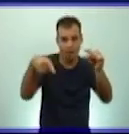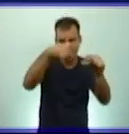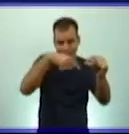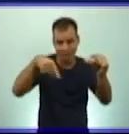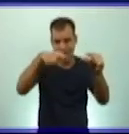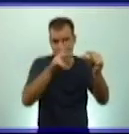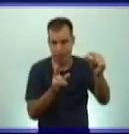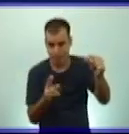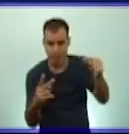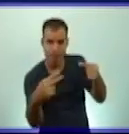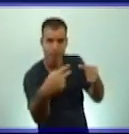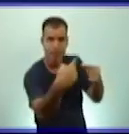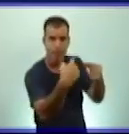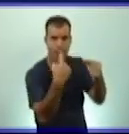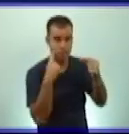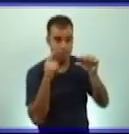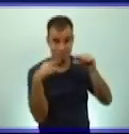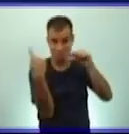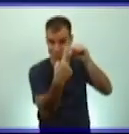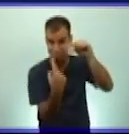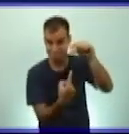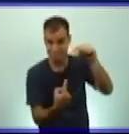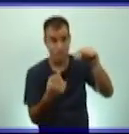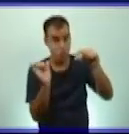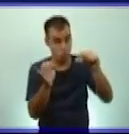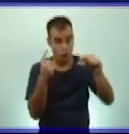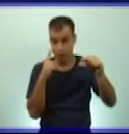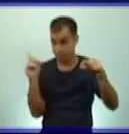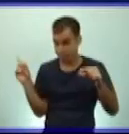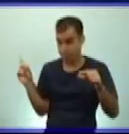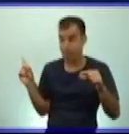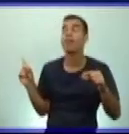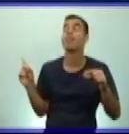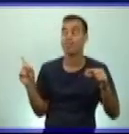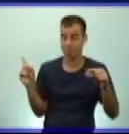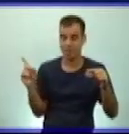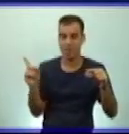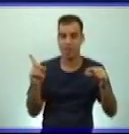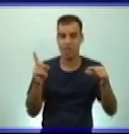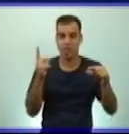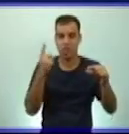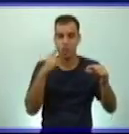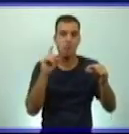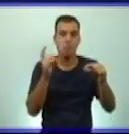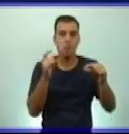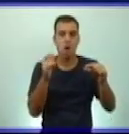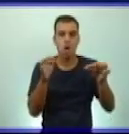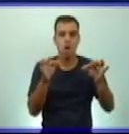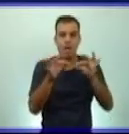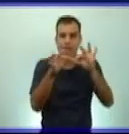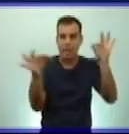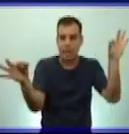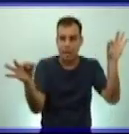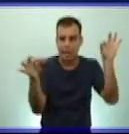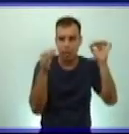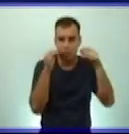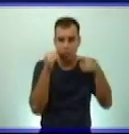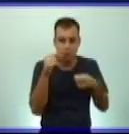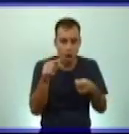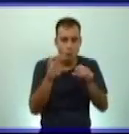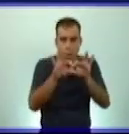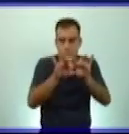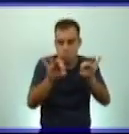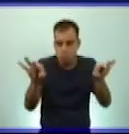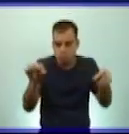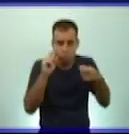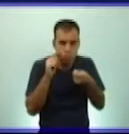lo corten y quede como aparece en la figura. Y lo sostengan o con un hilo o con una varilla de metal.